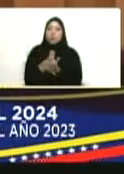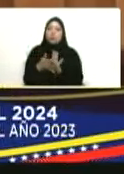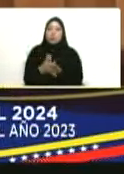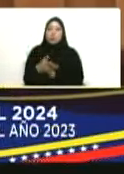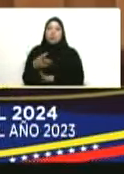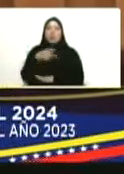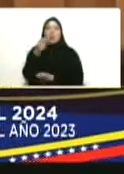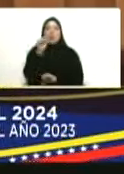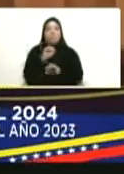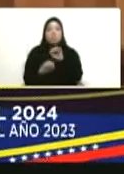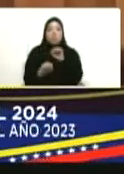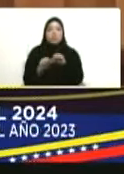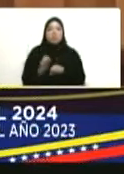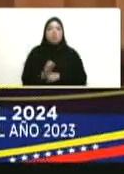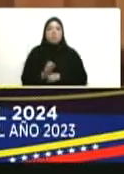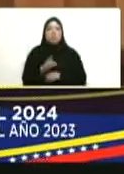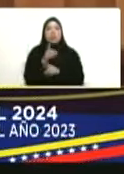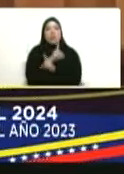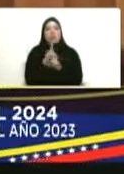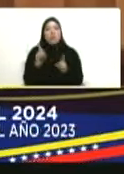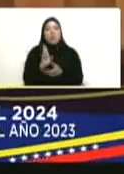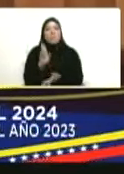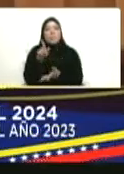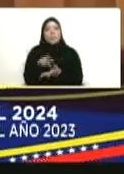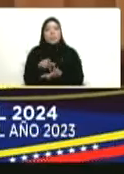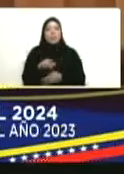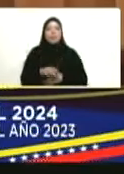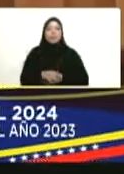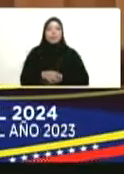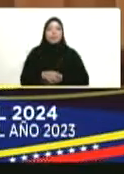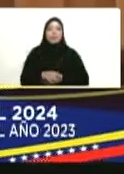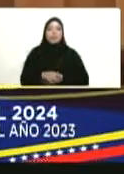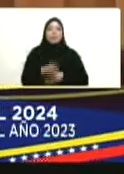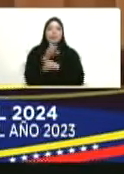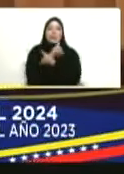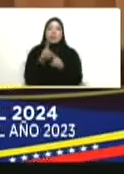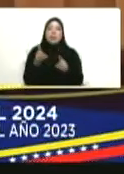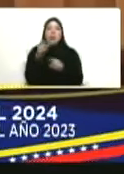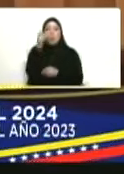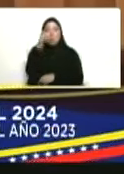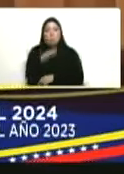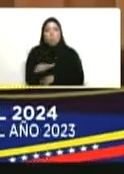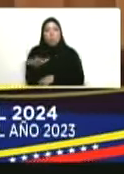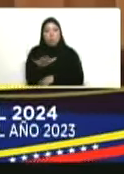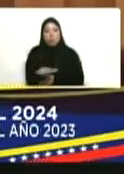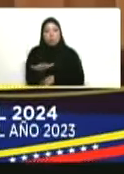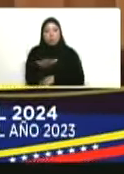ofensivos en las demandas presentadas o en declaraciones públicas.